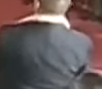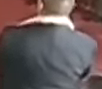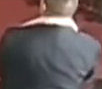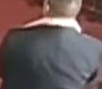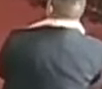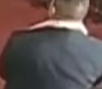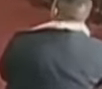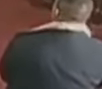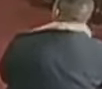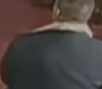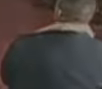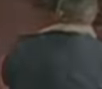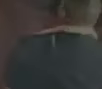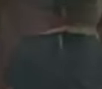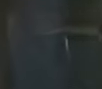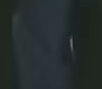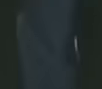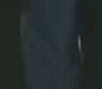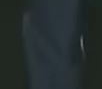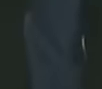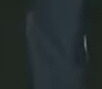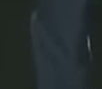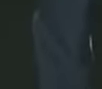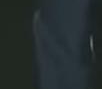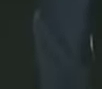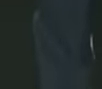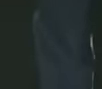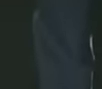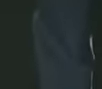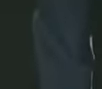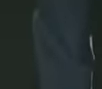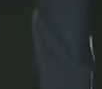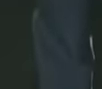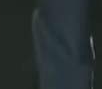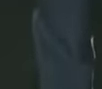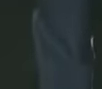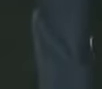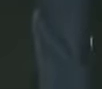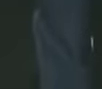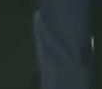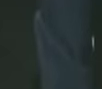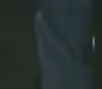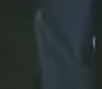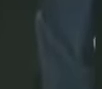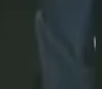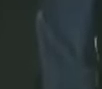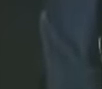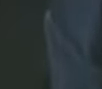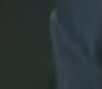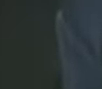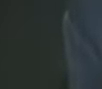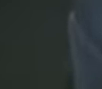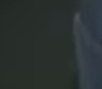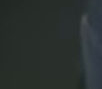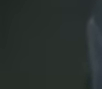palabras del ciudadano diputado Jorge Rodríguez Gómez, presidente de la Asamblea Nacional.